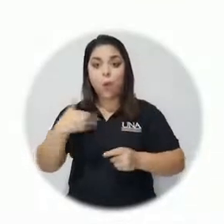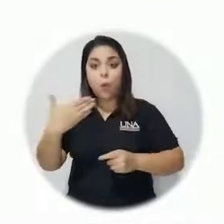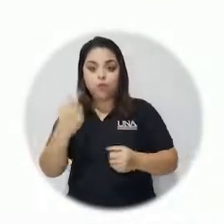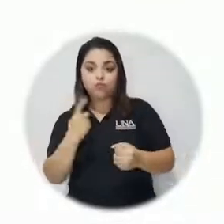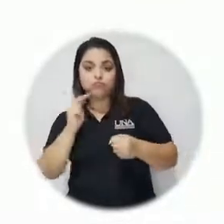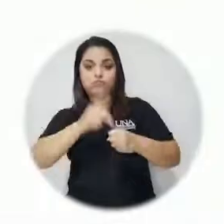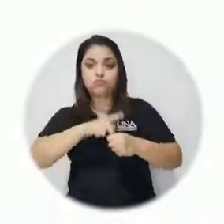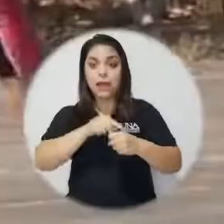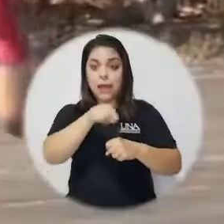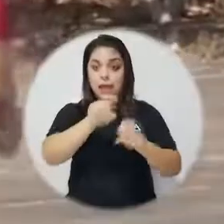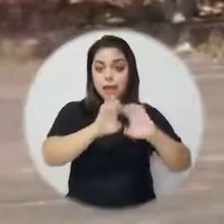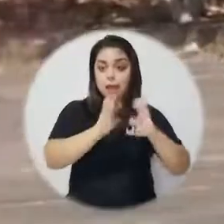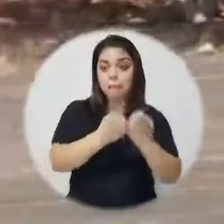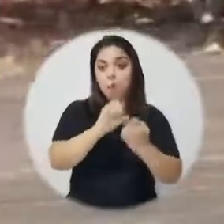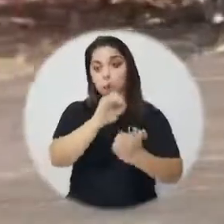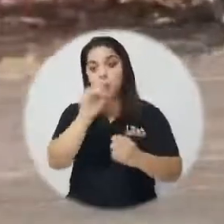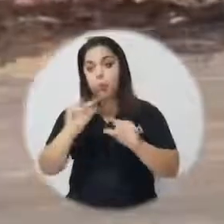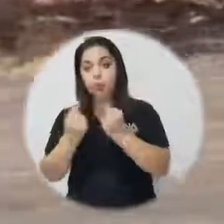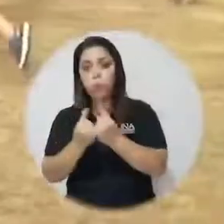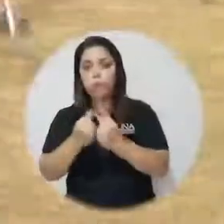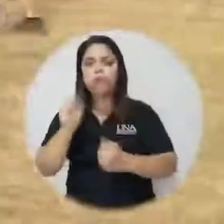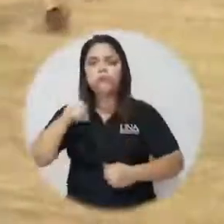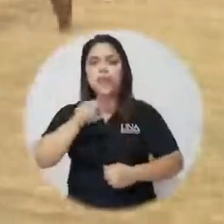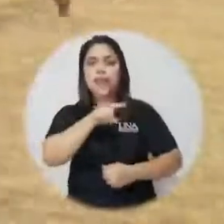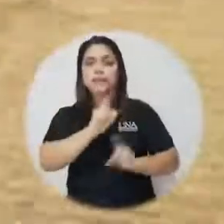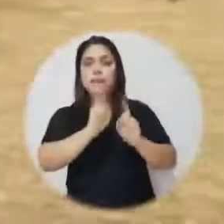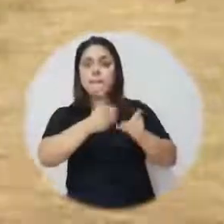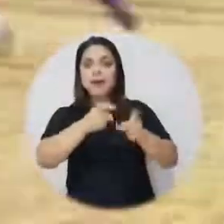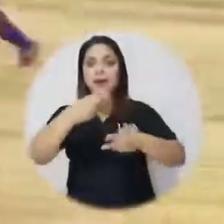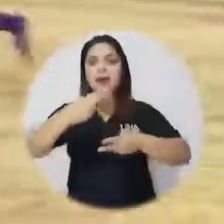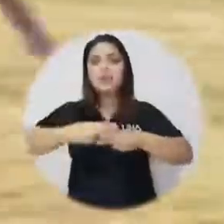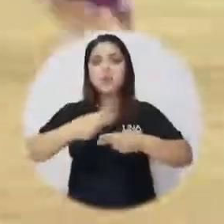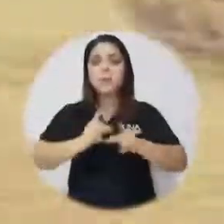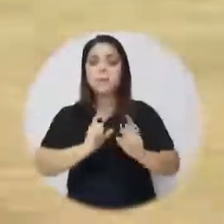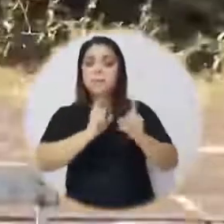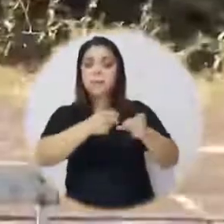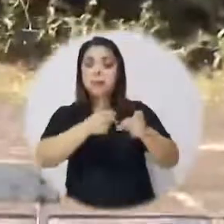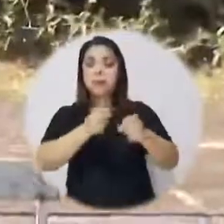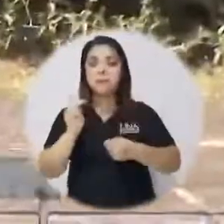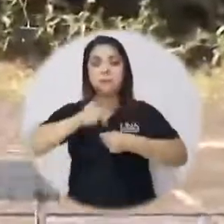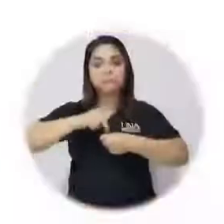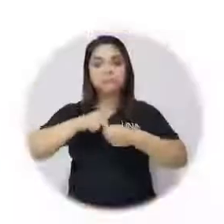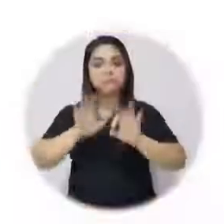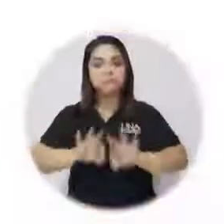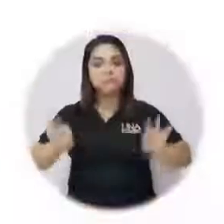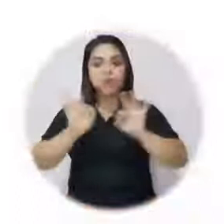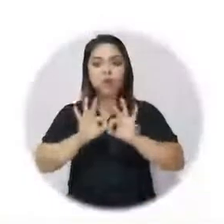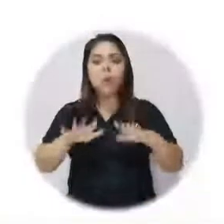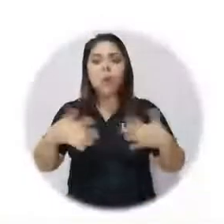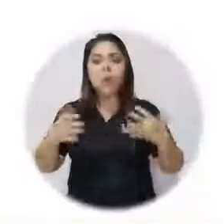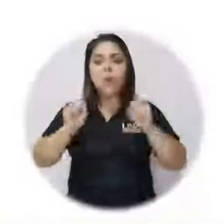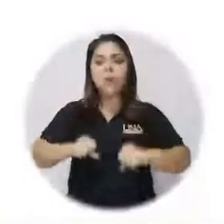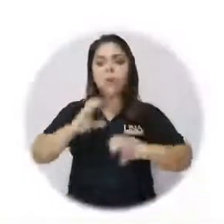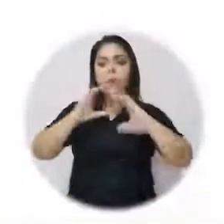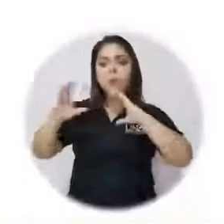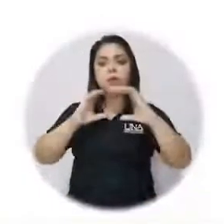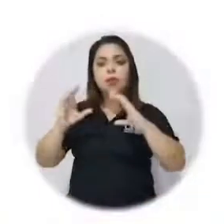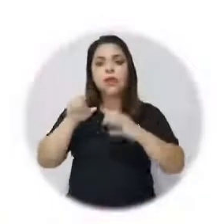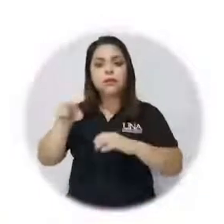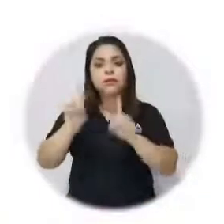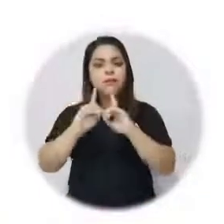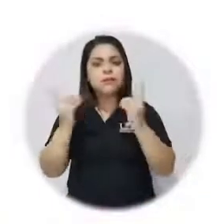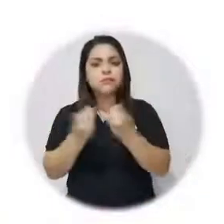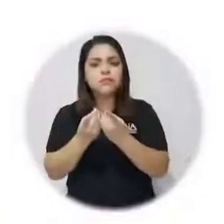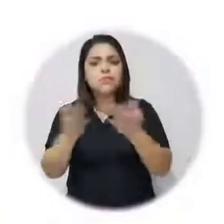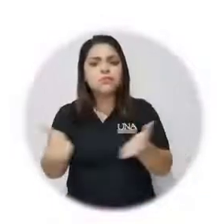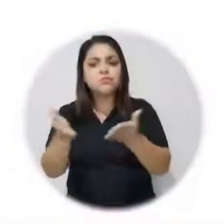estos equipos o grupos? Sí, este tipo de beca se llama Beca por Participación Relevante. ¿Cómo me puedo comunicar con el Departamento